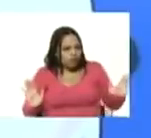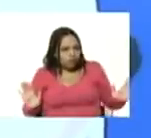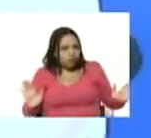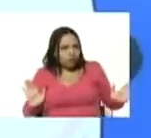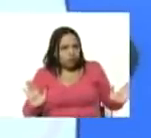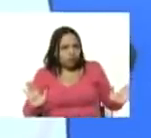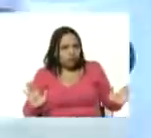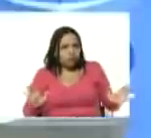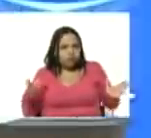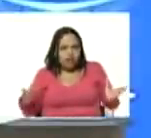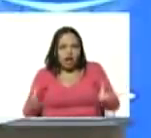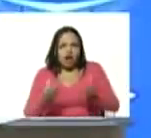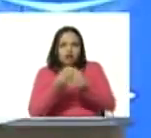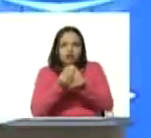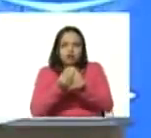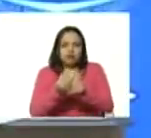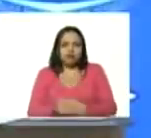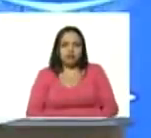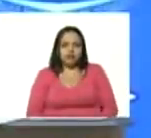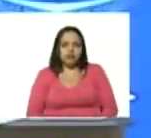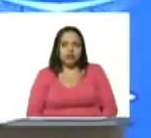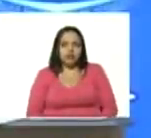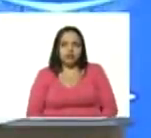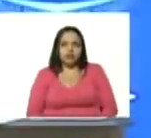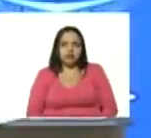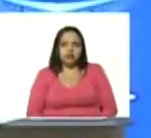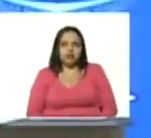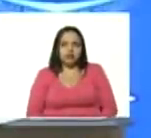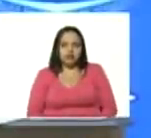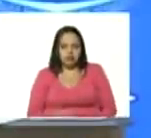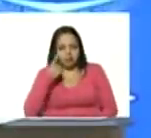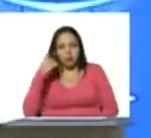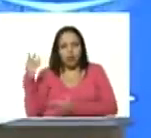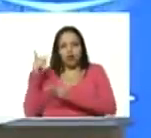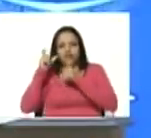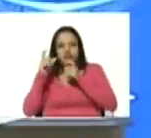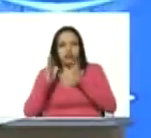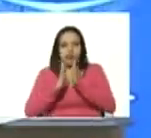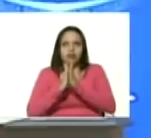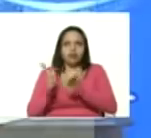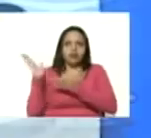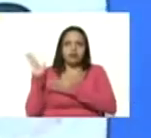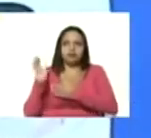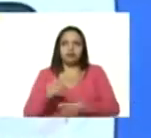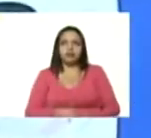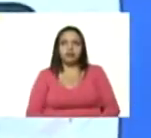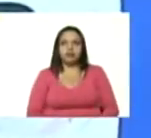para una junta de condominio, esto que está aquí? Ponlo, ponlo, por favor. Pónmelo, pónmelo aquí.